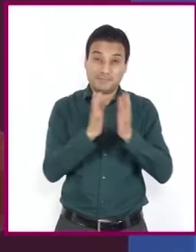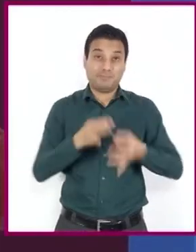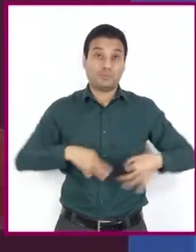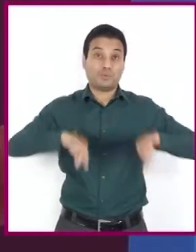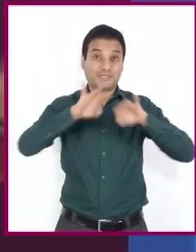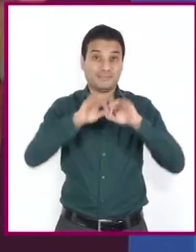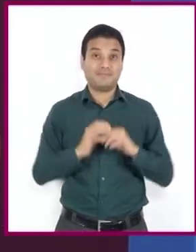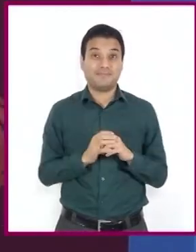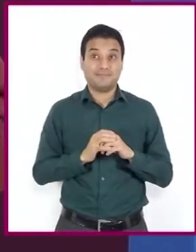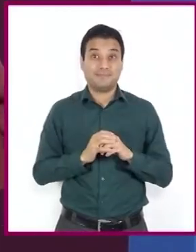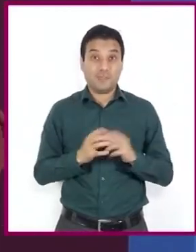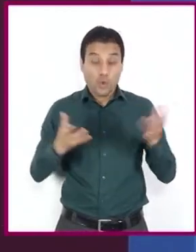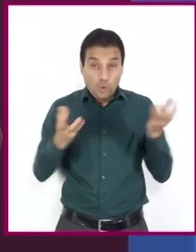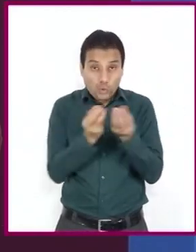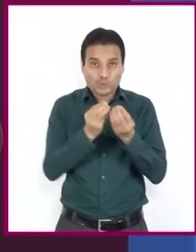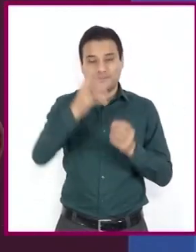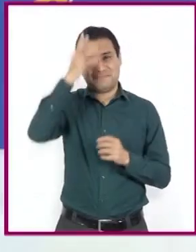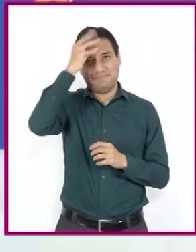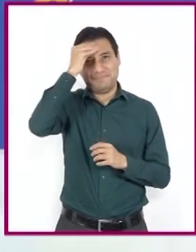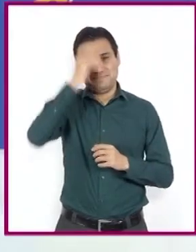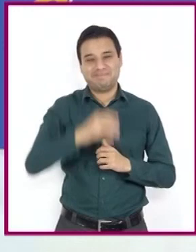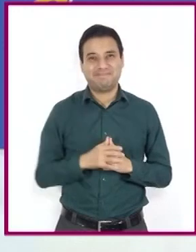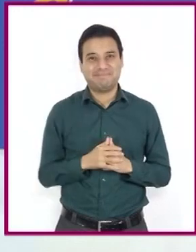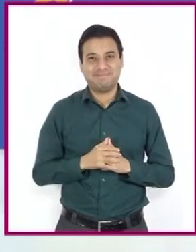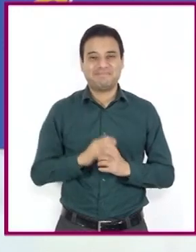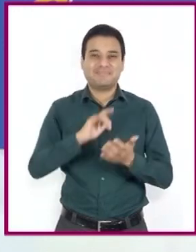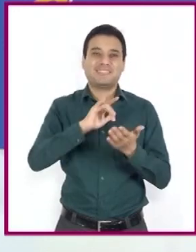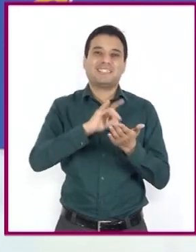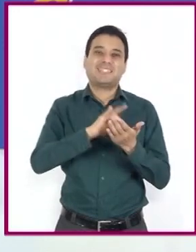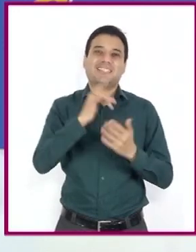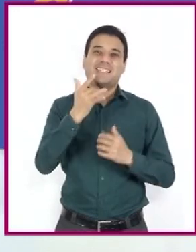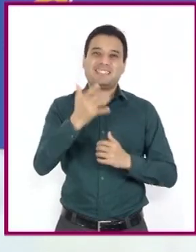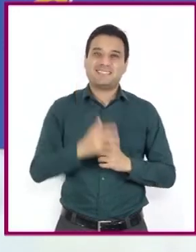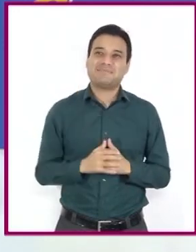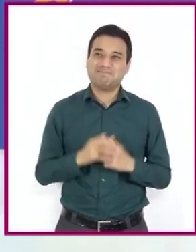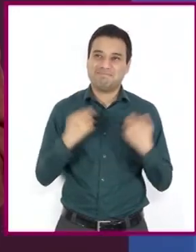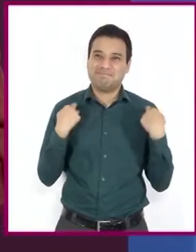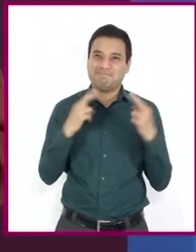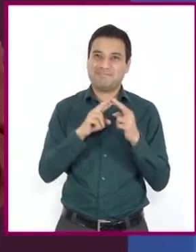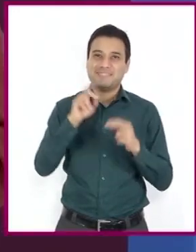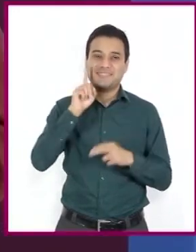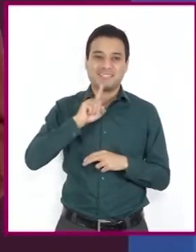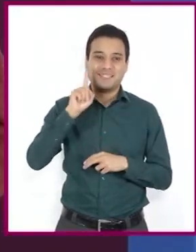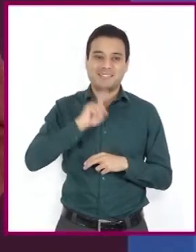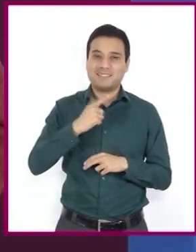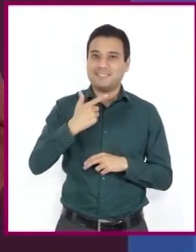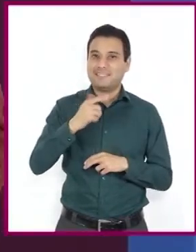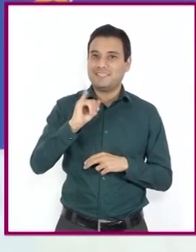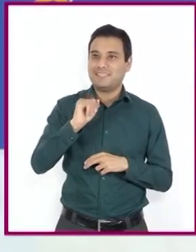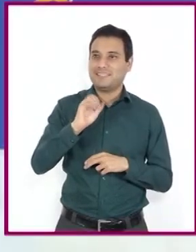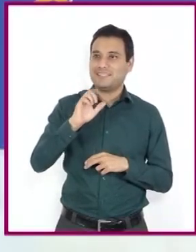porque juntos aprendemos más. Agradecemos la participación de la maestra Gisela